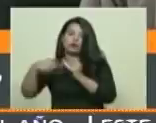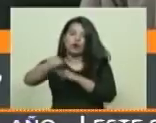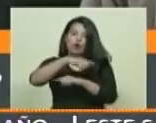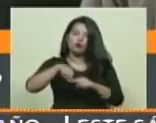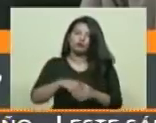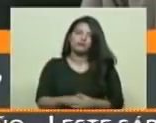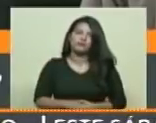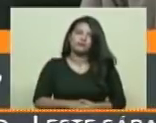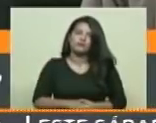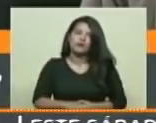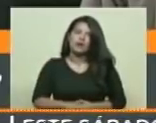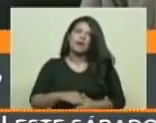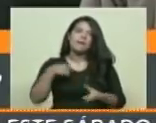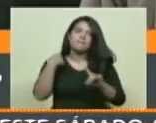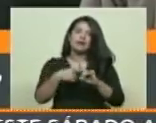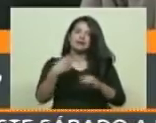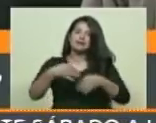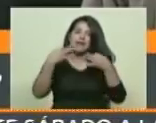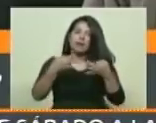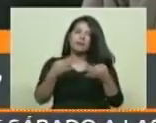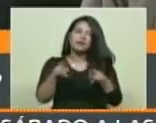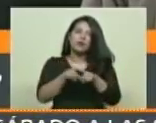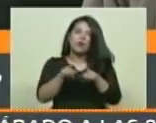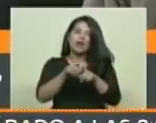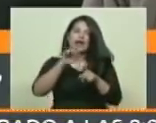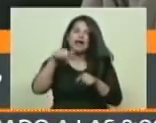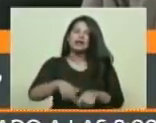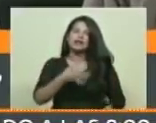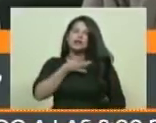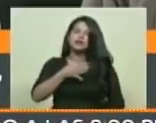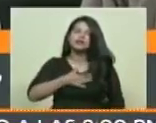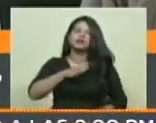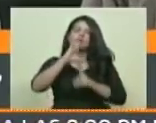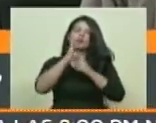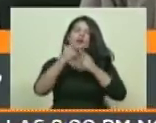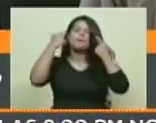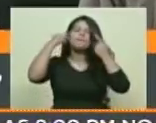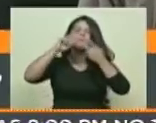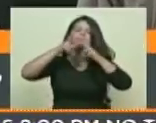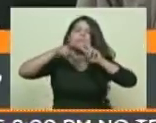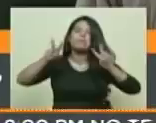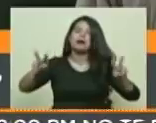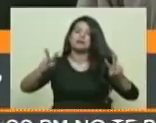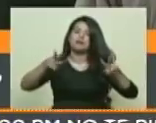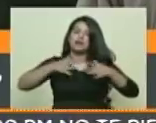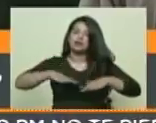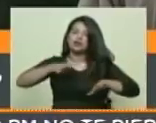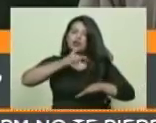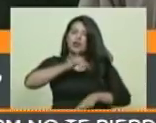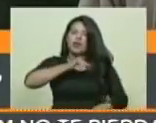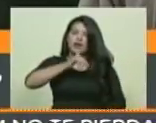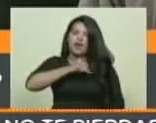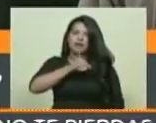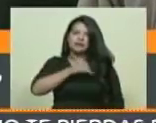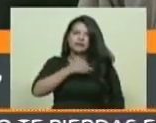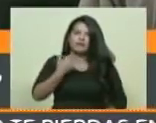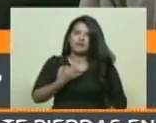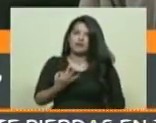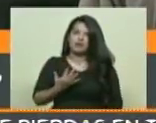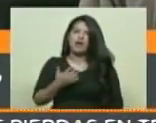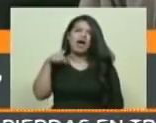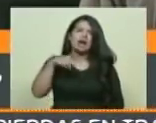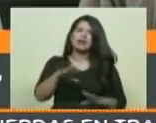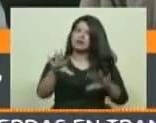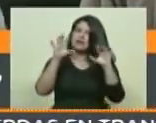pedagógico, con un sentido de la cultura de paz, de tolerancia, de que se entienda definitivamente que